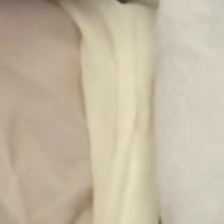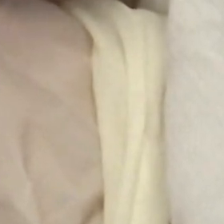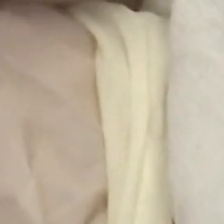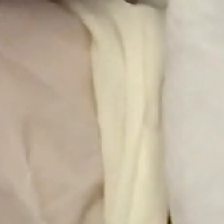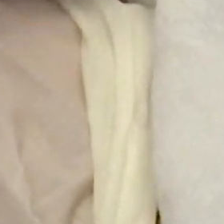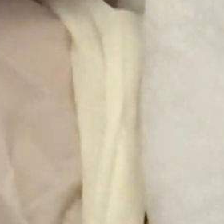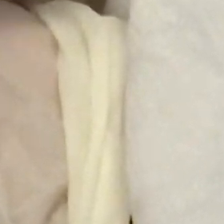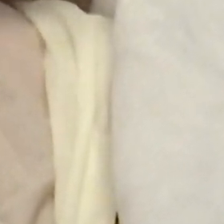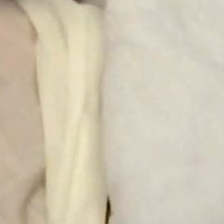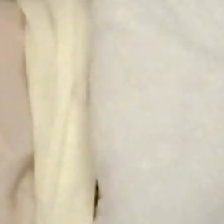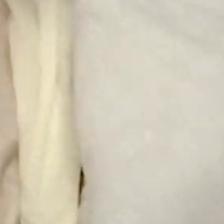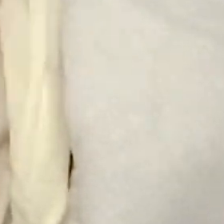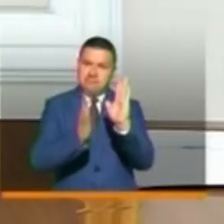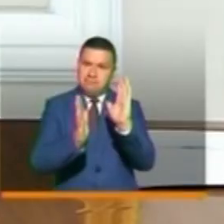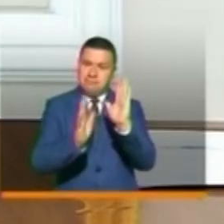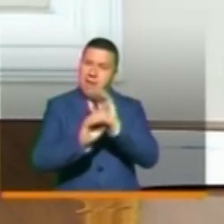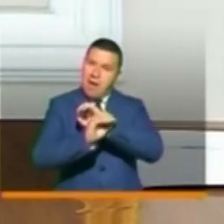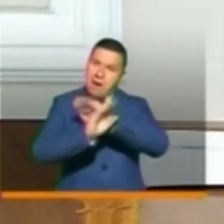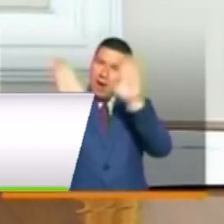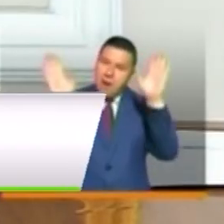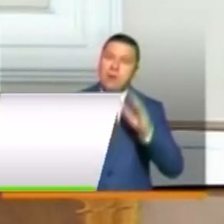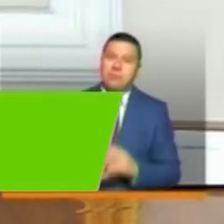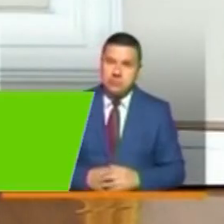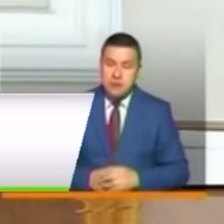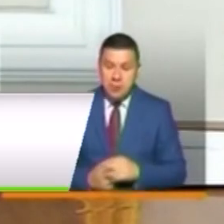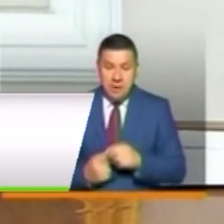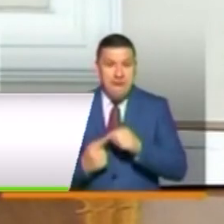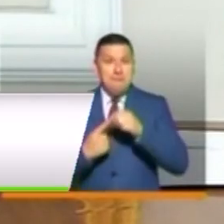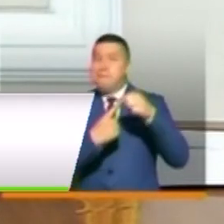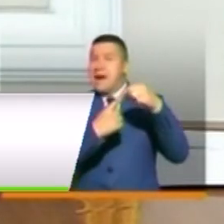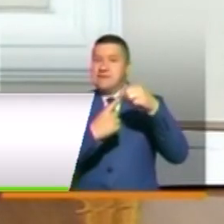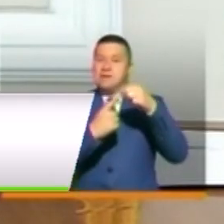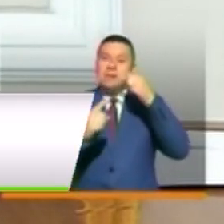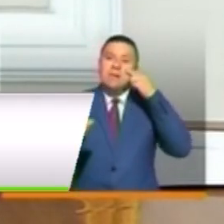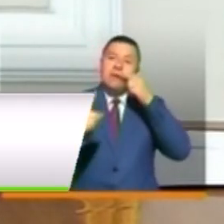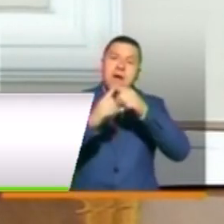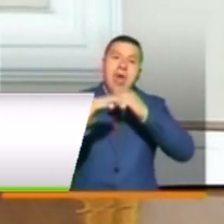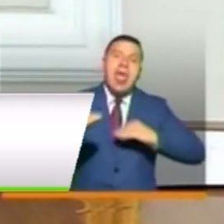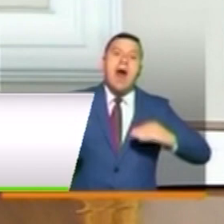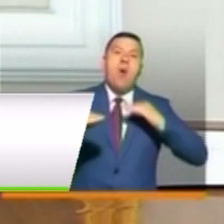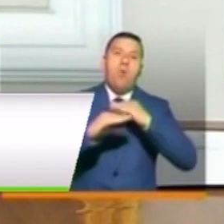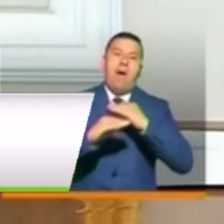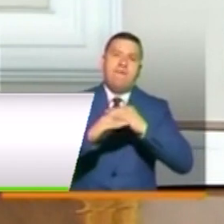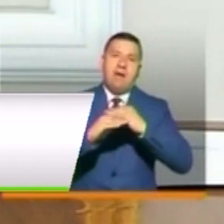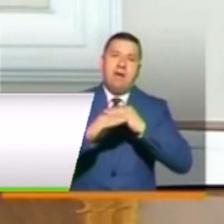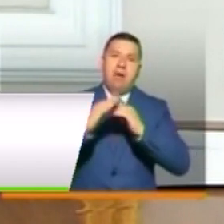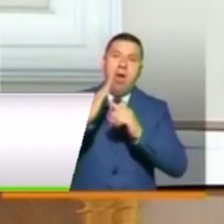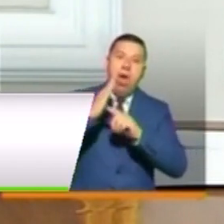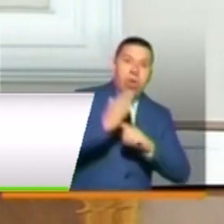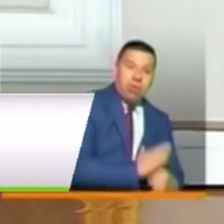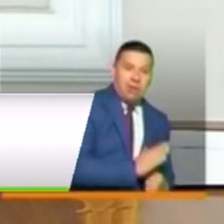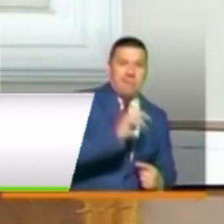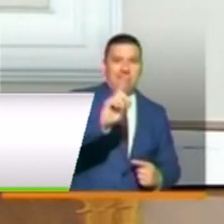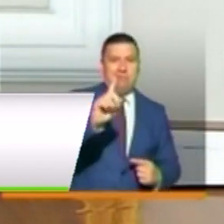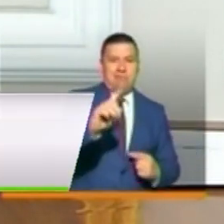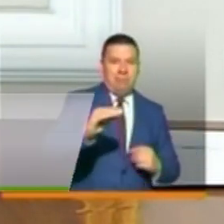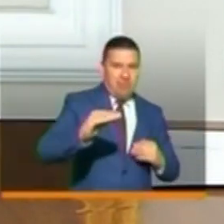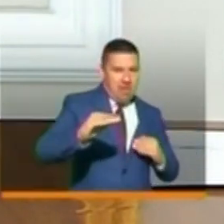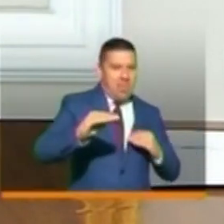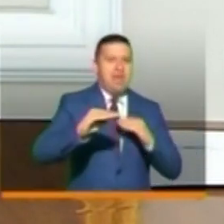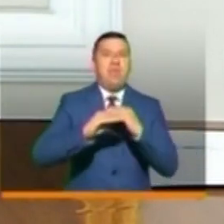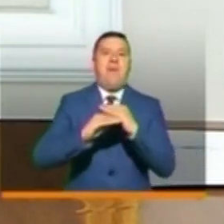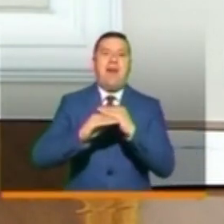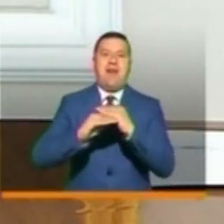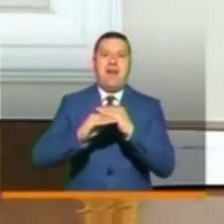debe ser gratuita. De tal manera que el principio de equidad no sea vulnerado y además que esto no